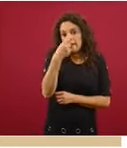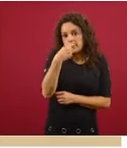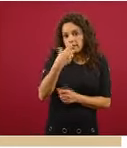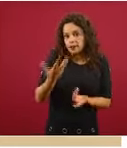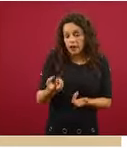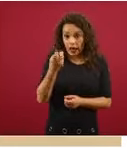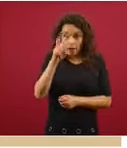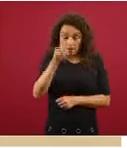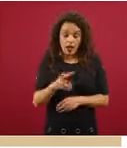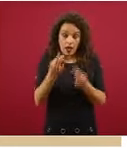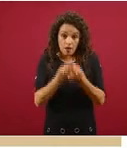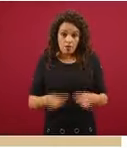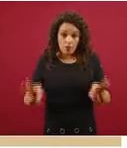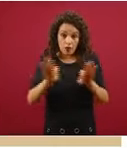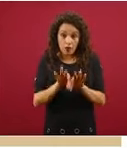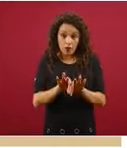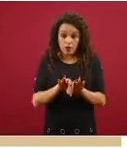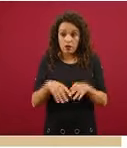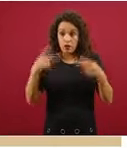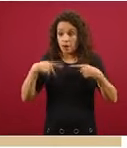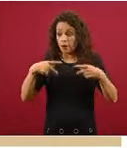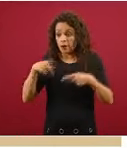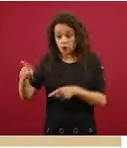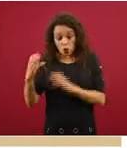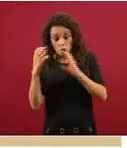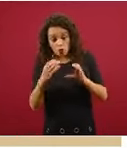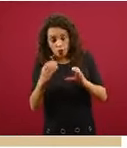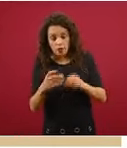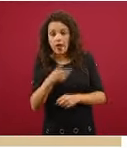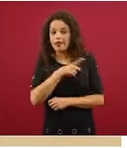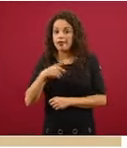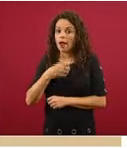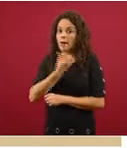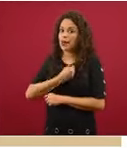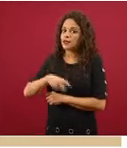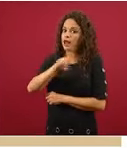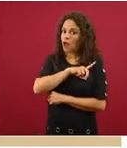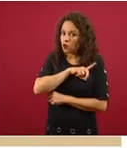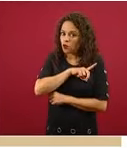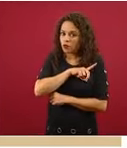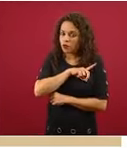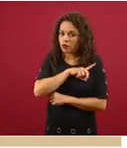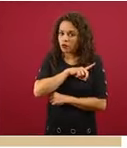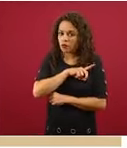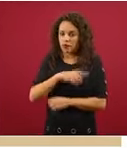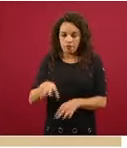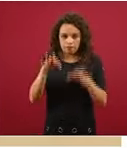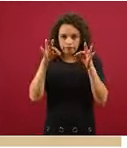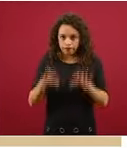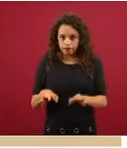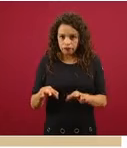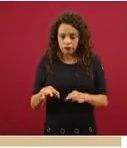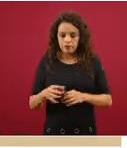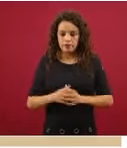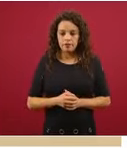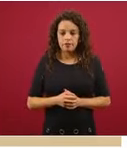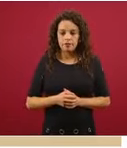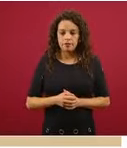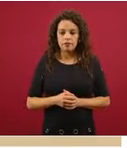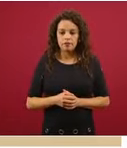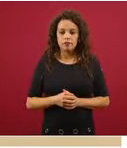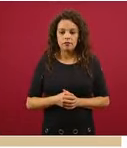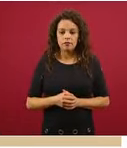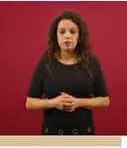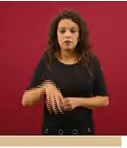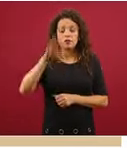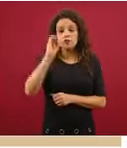es importante, la persona cuidadora debe estar sana y debe vivir sin factores que puedan presentar un riesgo